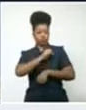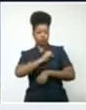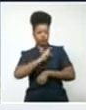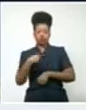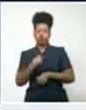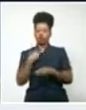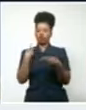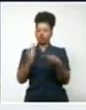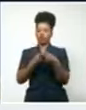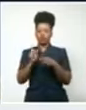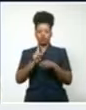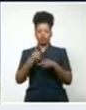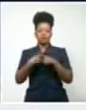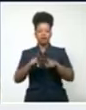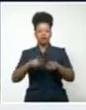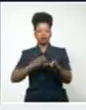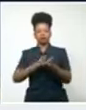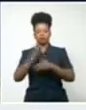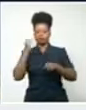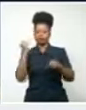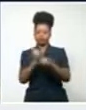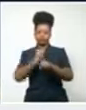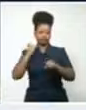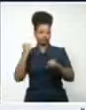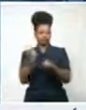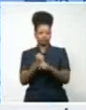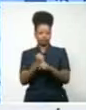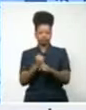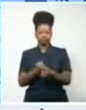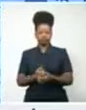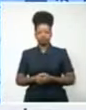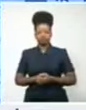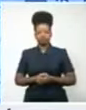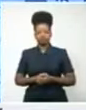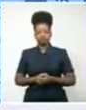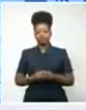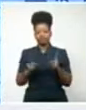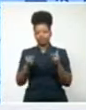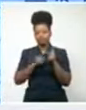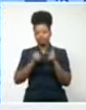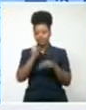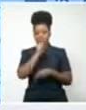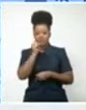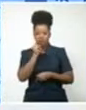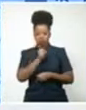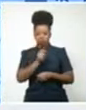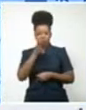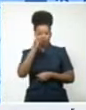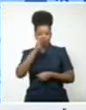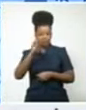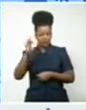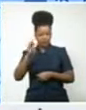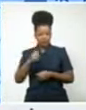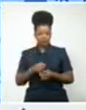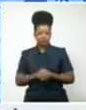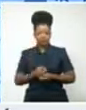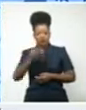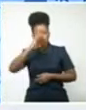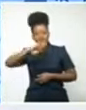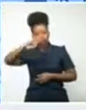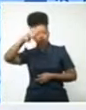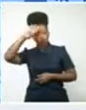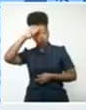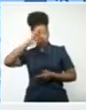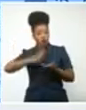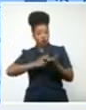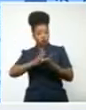pero trabajamos en base a eso. Siguiente pregunta, Agencia Francesa de Prensa, AFP. Cuba mantiene entre sus